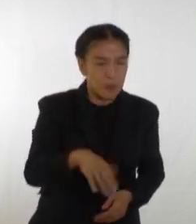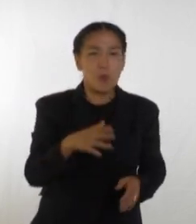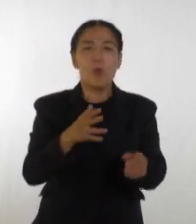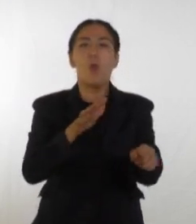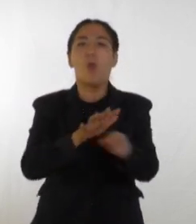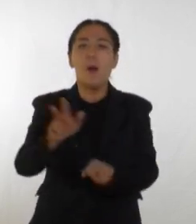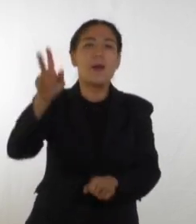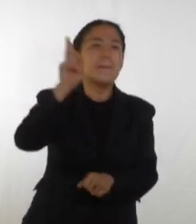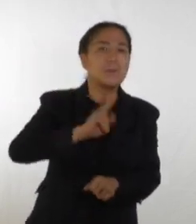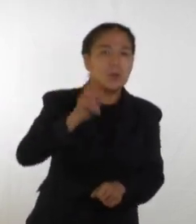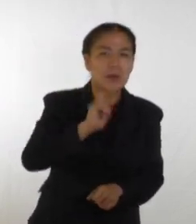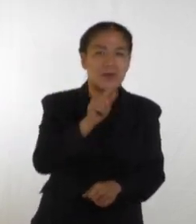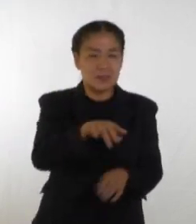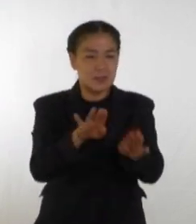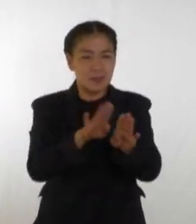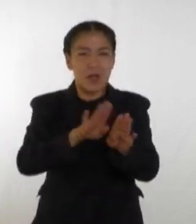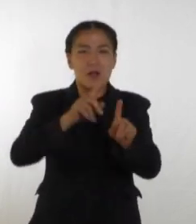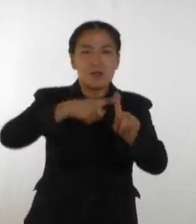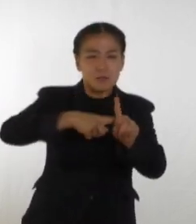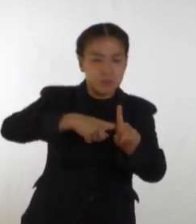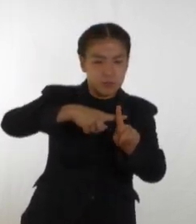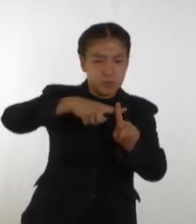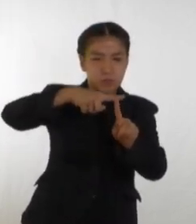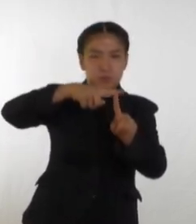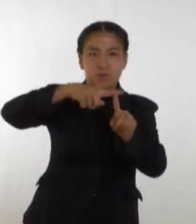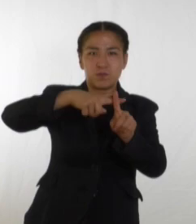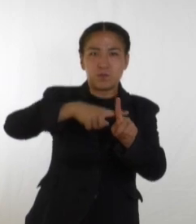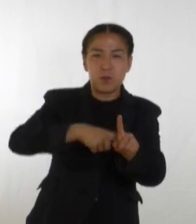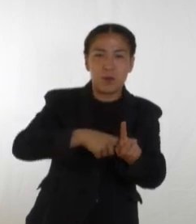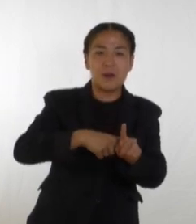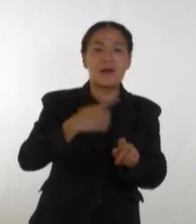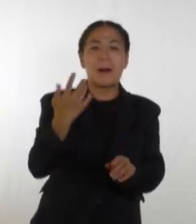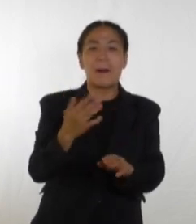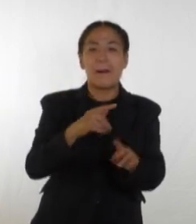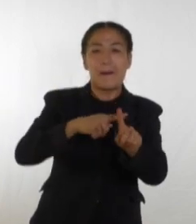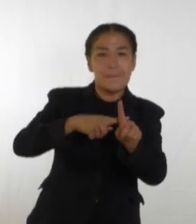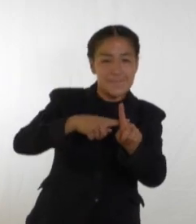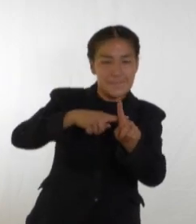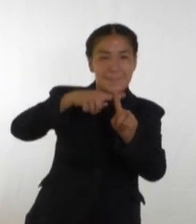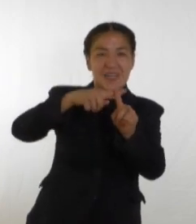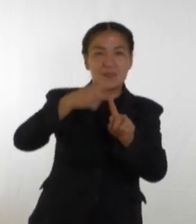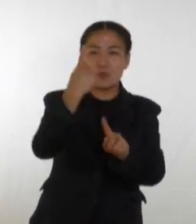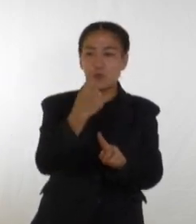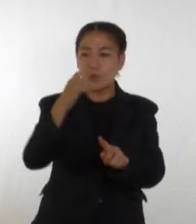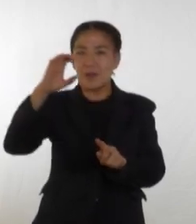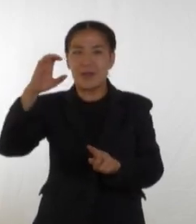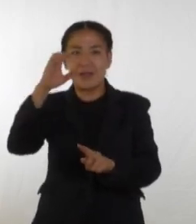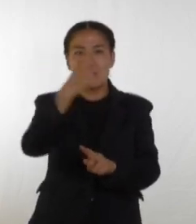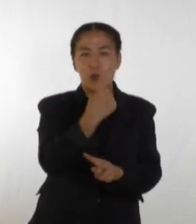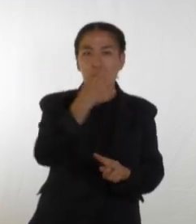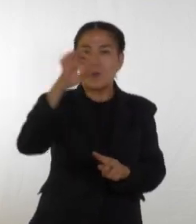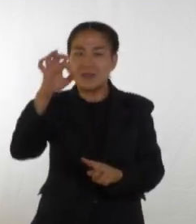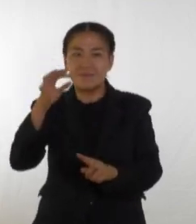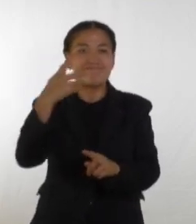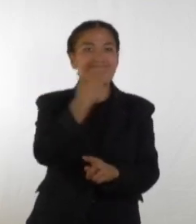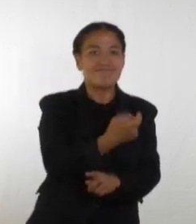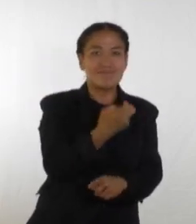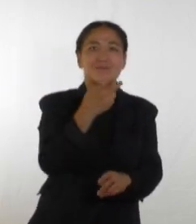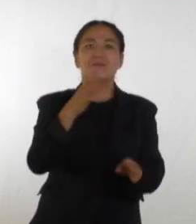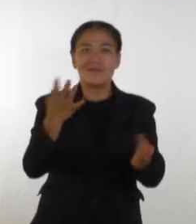quieres saber cuál es la probabilidad de que la temperatura dentro de una hora suba 1 grado o suba 1,5 grados, eso